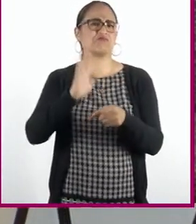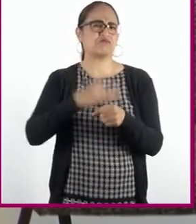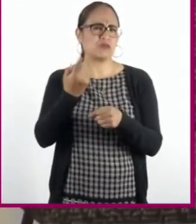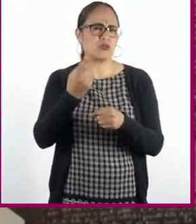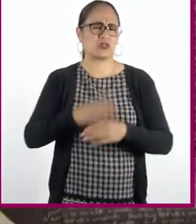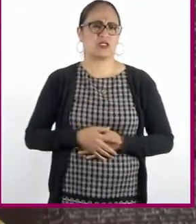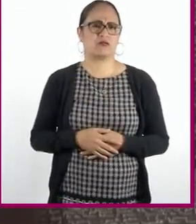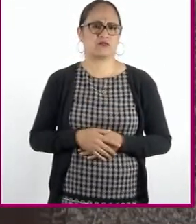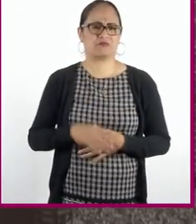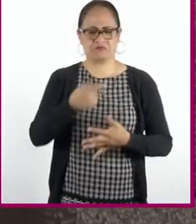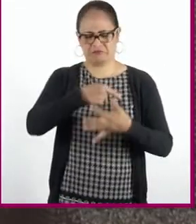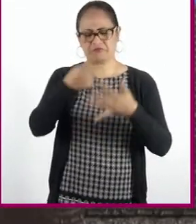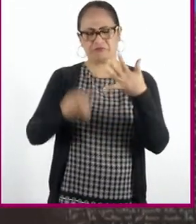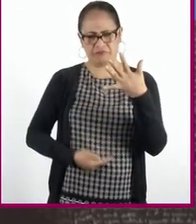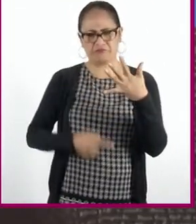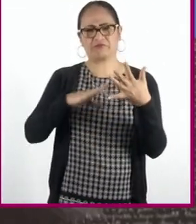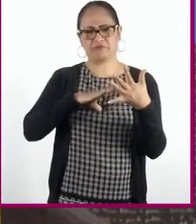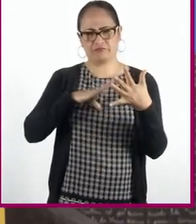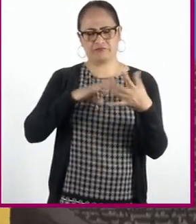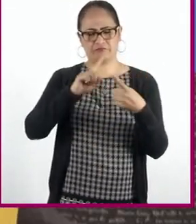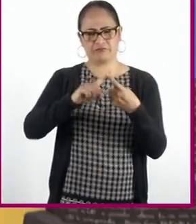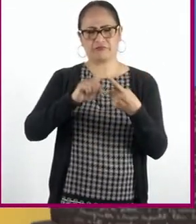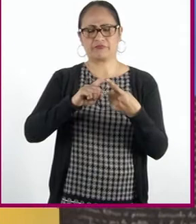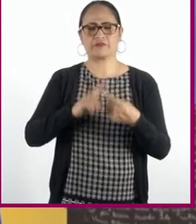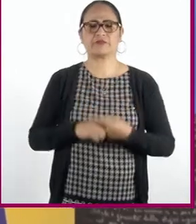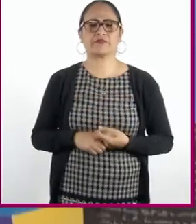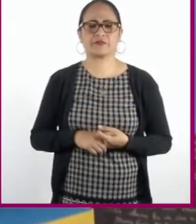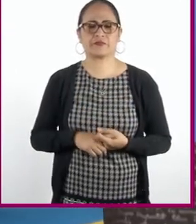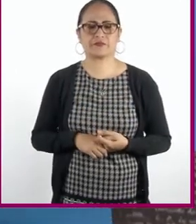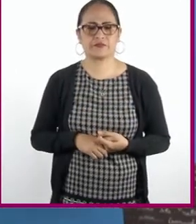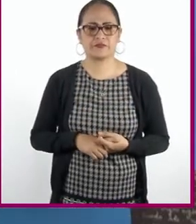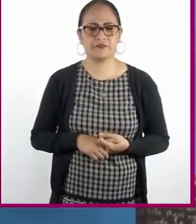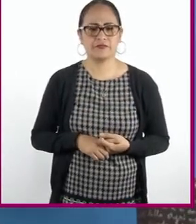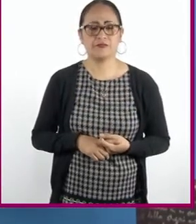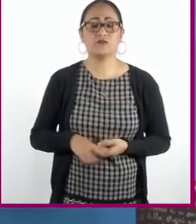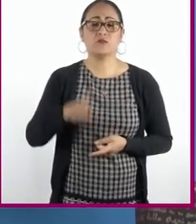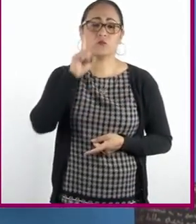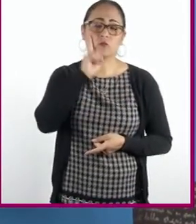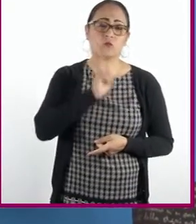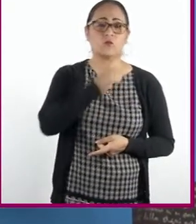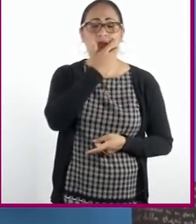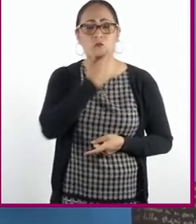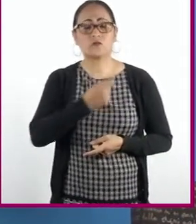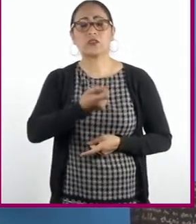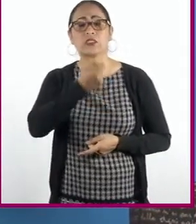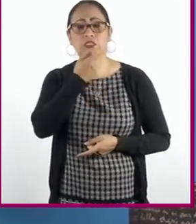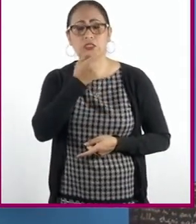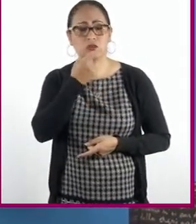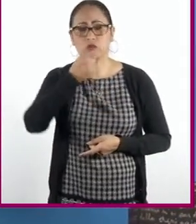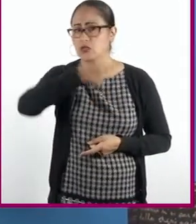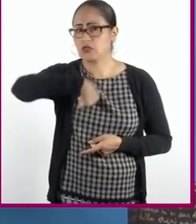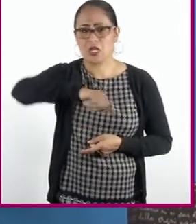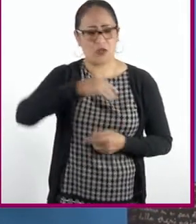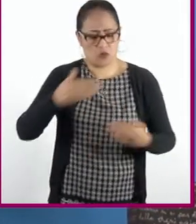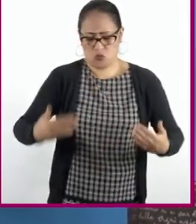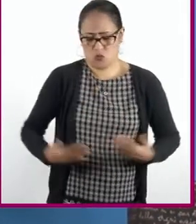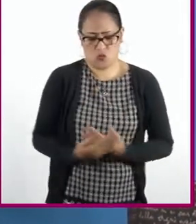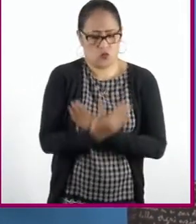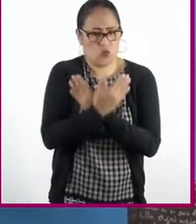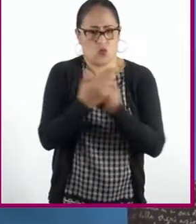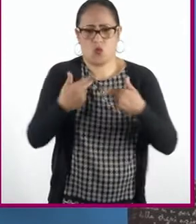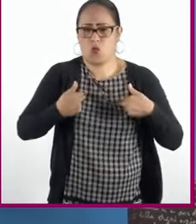las niñas y los niños. En primera instancia, porque las niñas y los niños son personas. Los